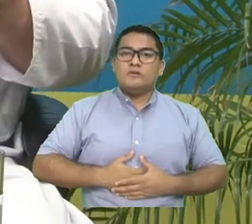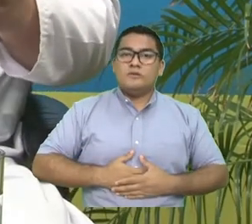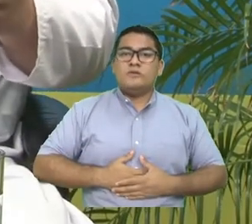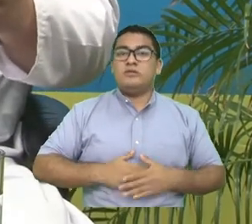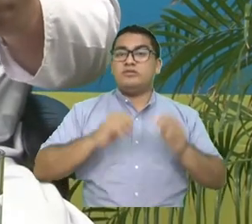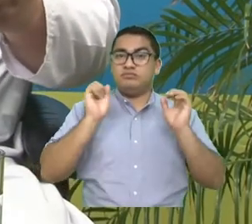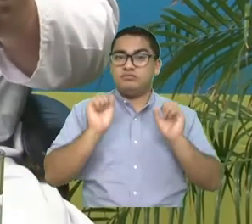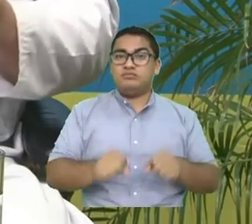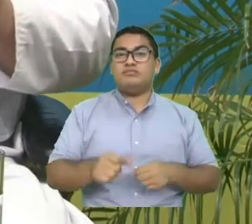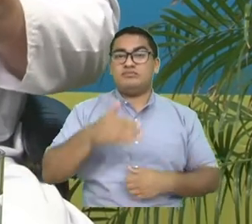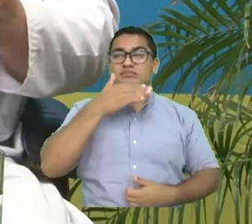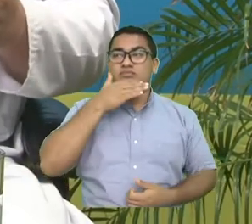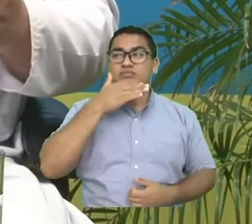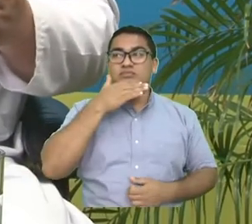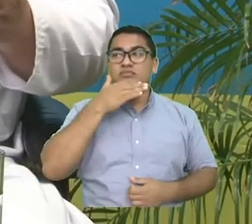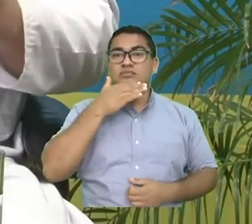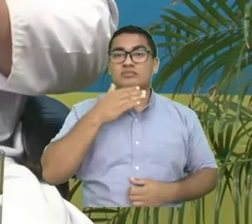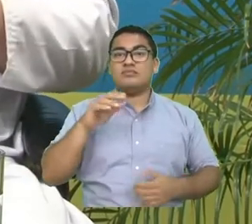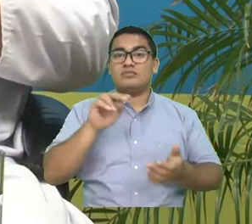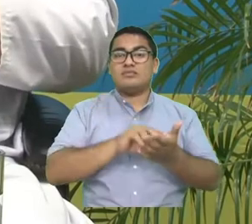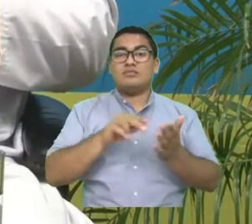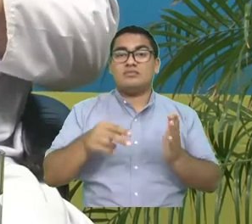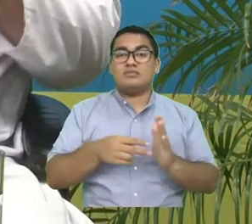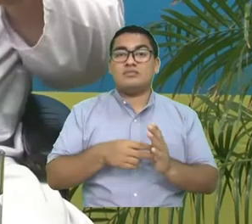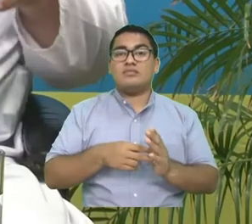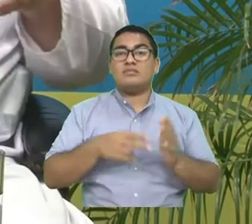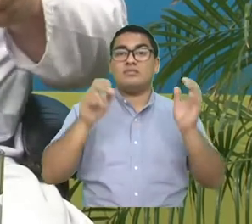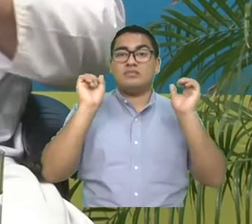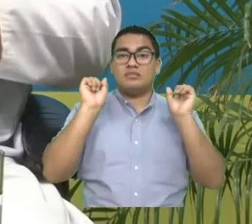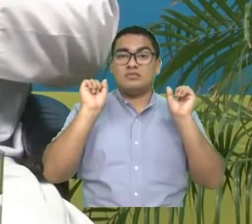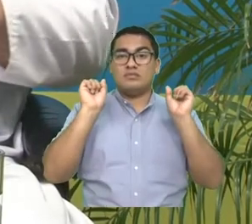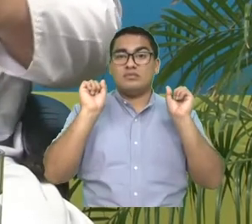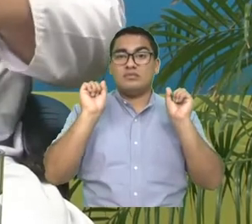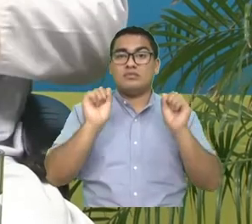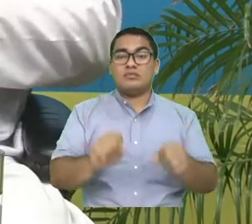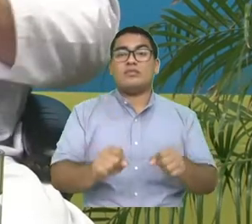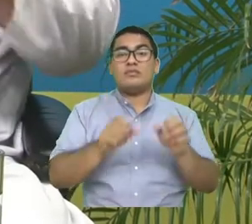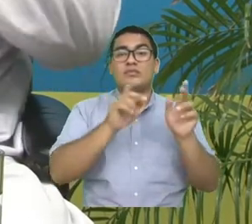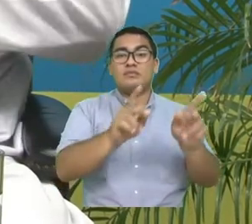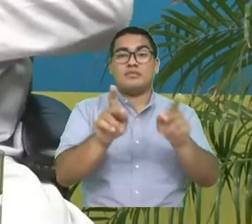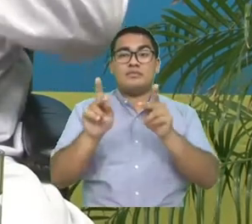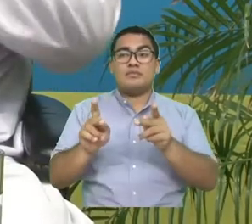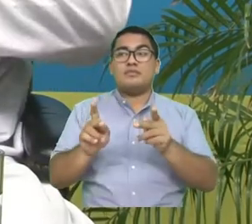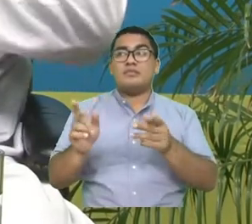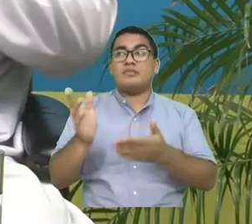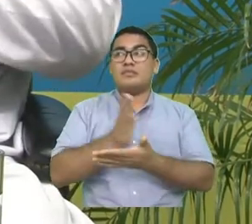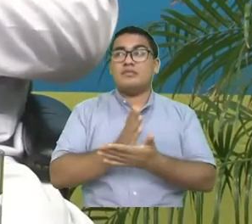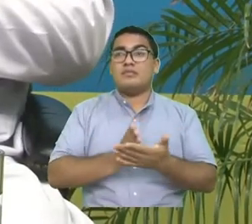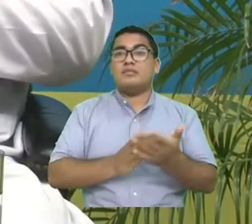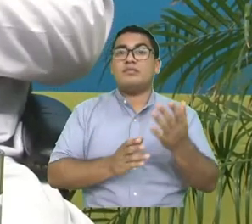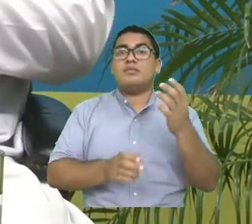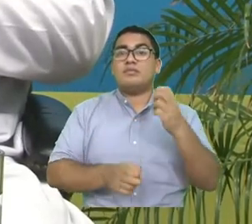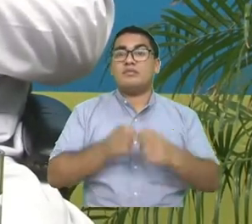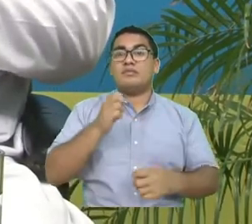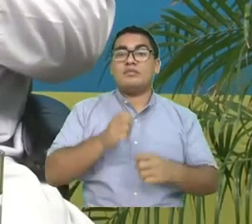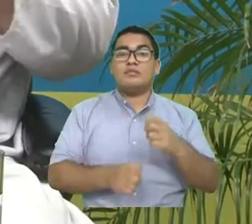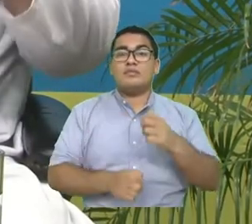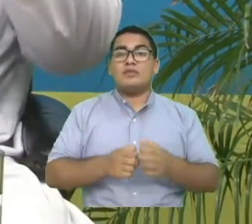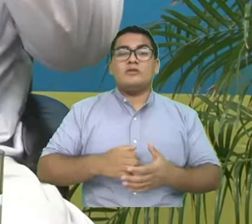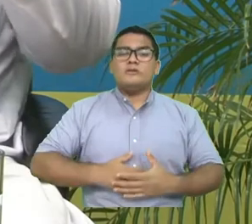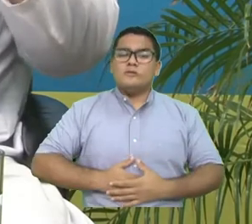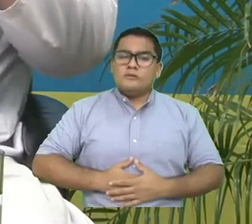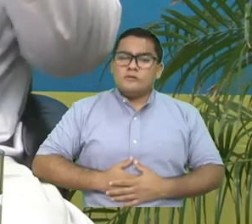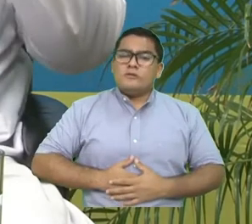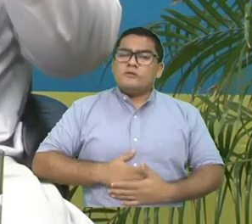Entonces, eso es lo que pasa. Quiere decir que puedes, con ciertos productos, de activarla nuevamente. Pero si tú